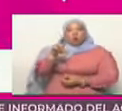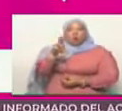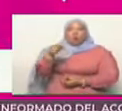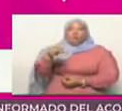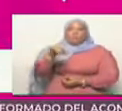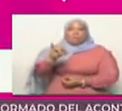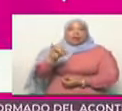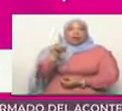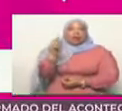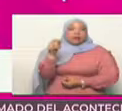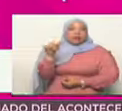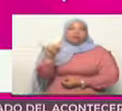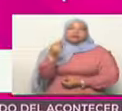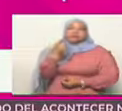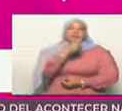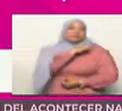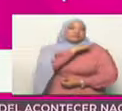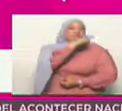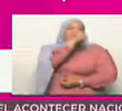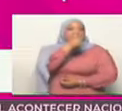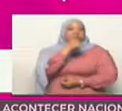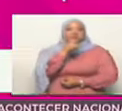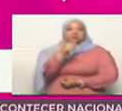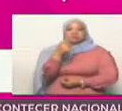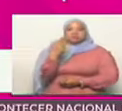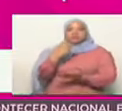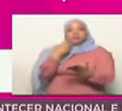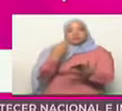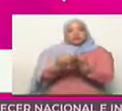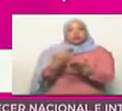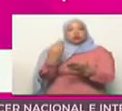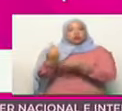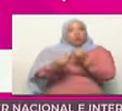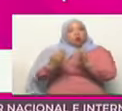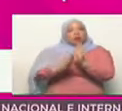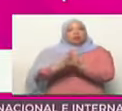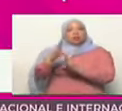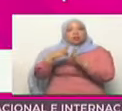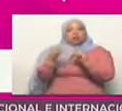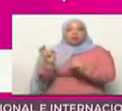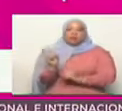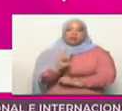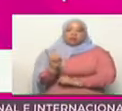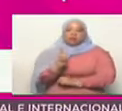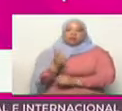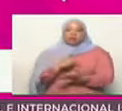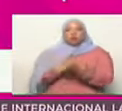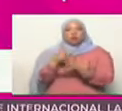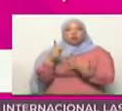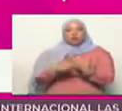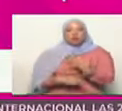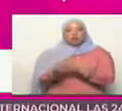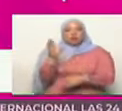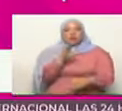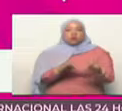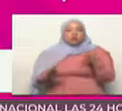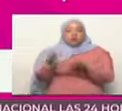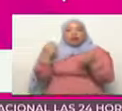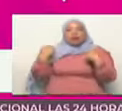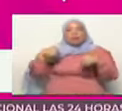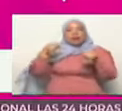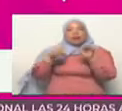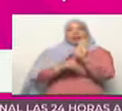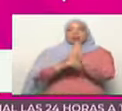el director del IBIT? ¿Cómo te sientes con estos proyectos y cómo avanzan en todo el país los proyectos de la ciencia aplicada al